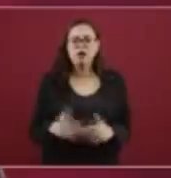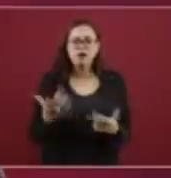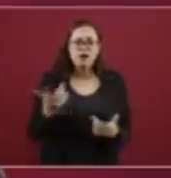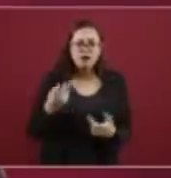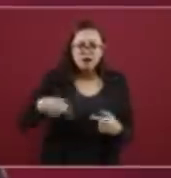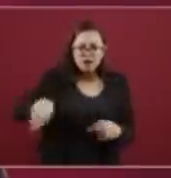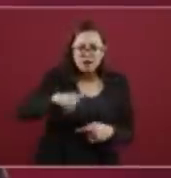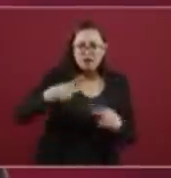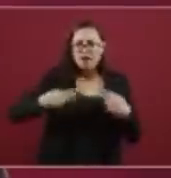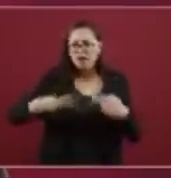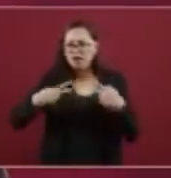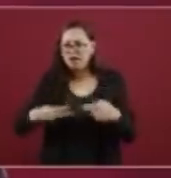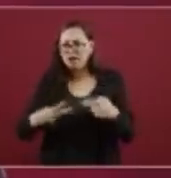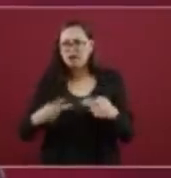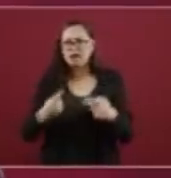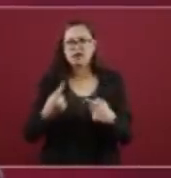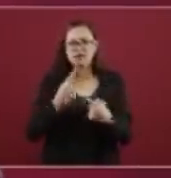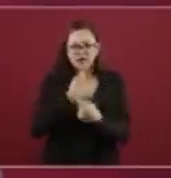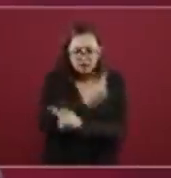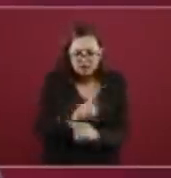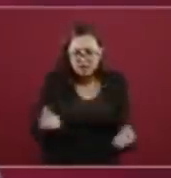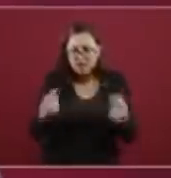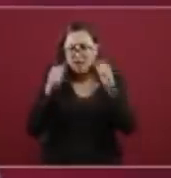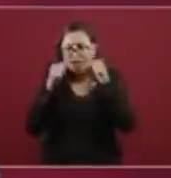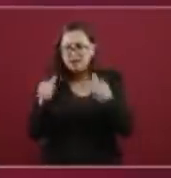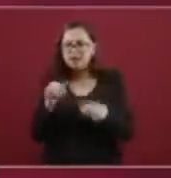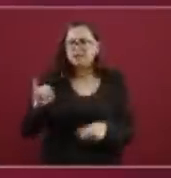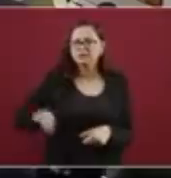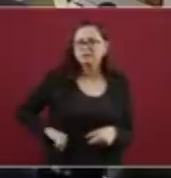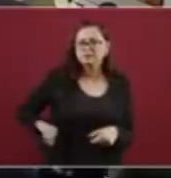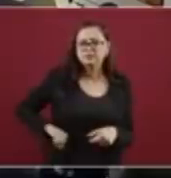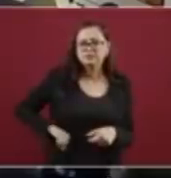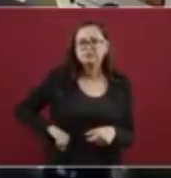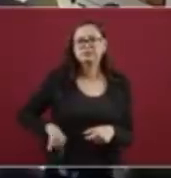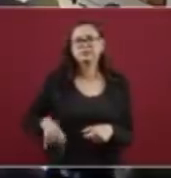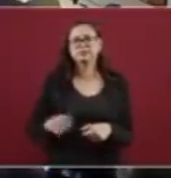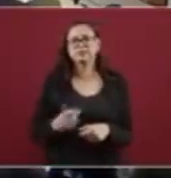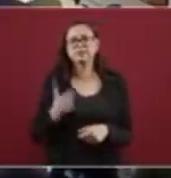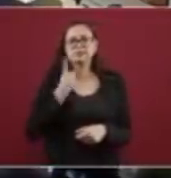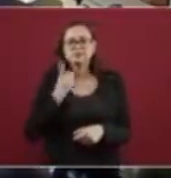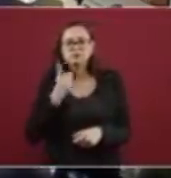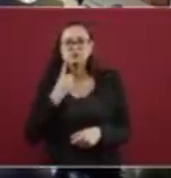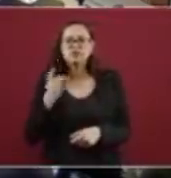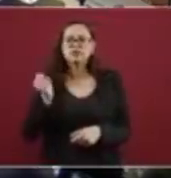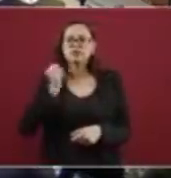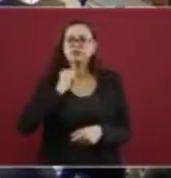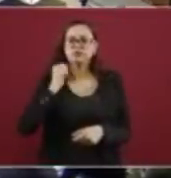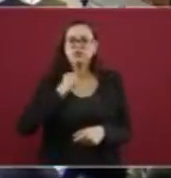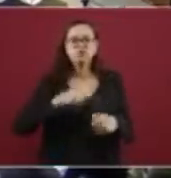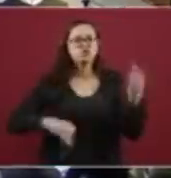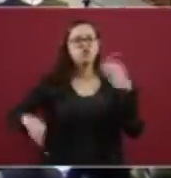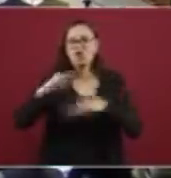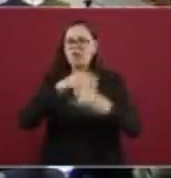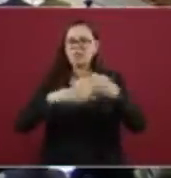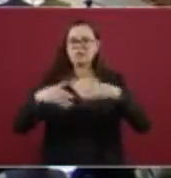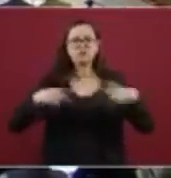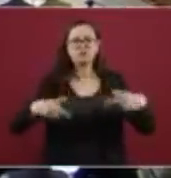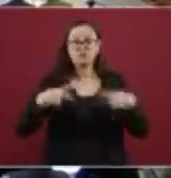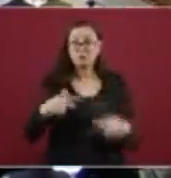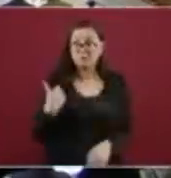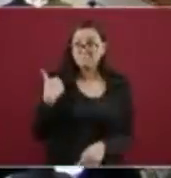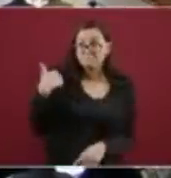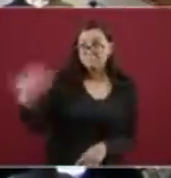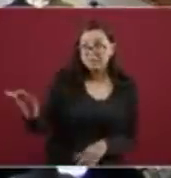las estancias infantiles, a los diputados, a los senadores, a todo el pueblo, que